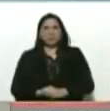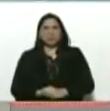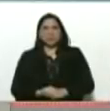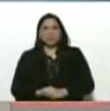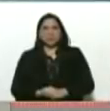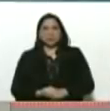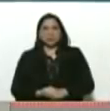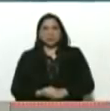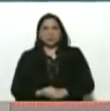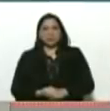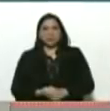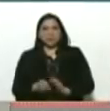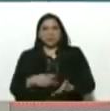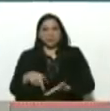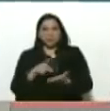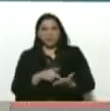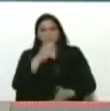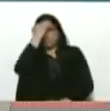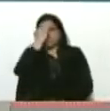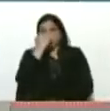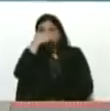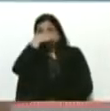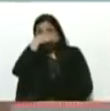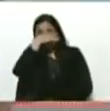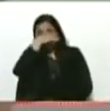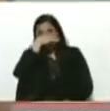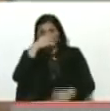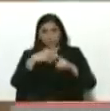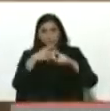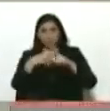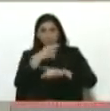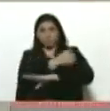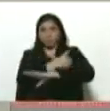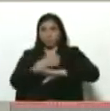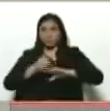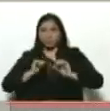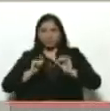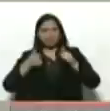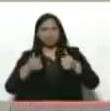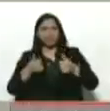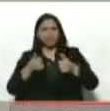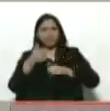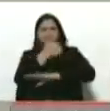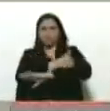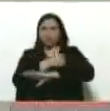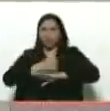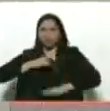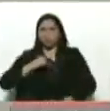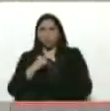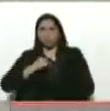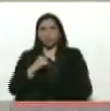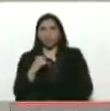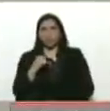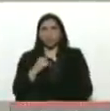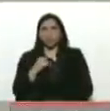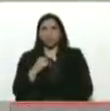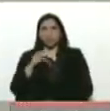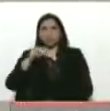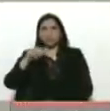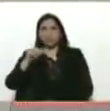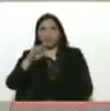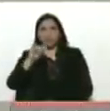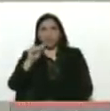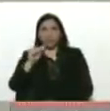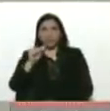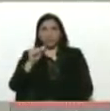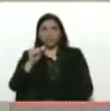participaron Oscar Pérez, unos guarimberos, unos exfuncionarios policiales. Comienzan a aparecer los funcionarios policiales. María Isabel